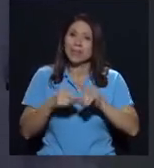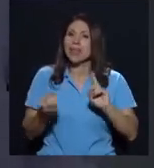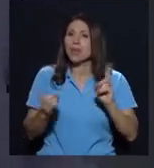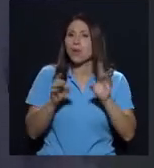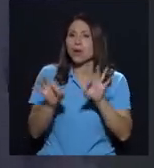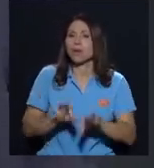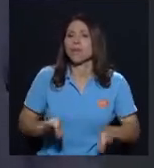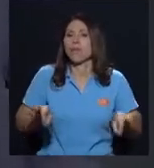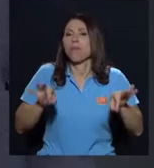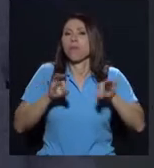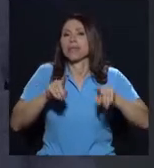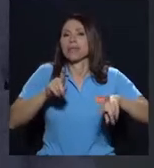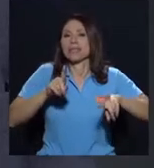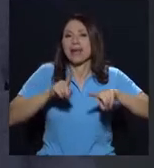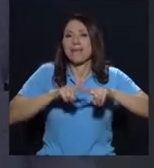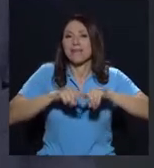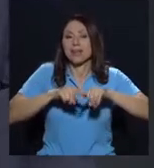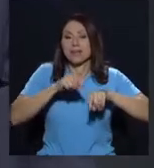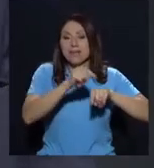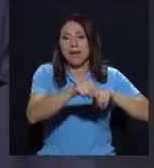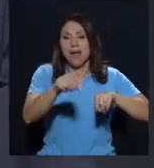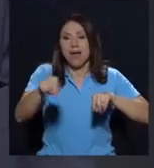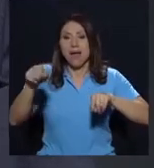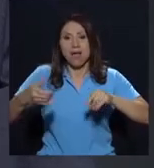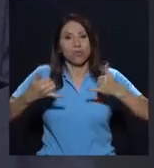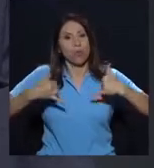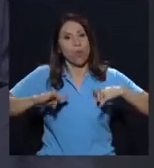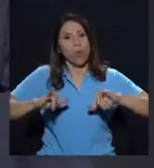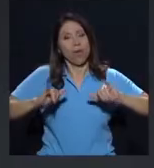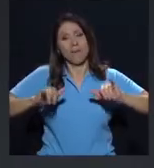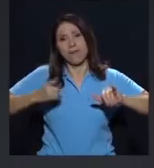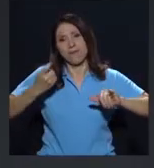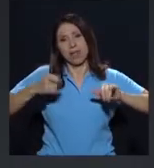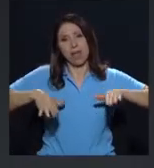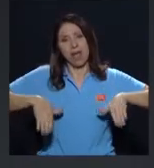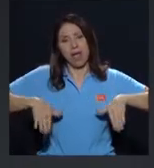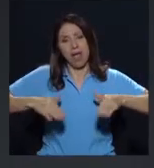diferentes medidas en eso no nos hemos puesto de acuerdo sí